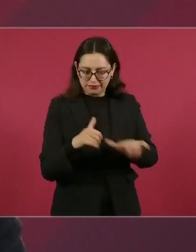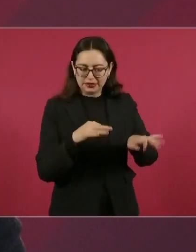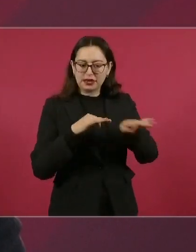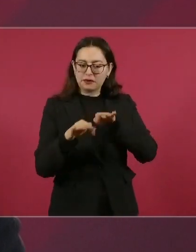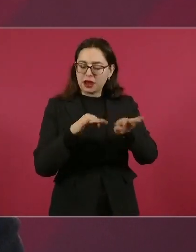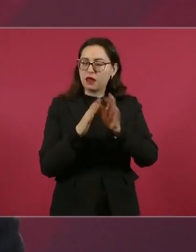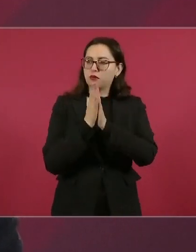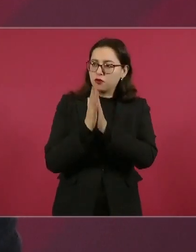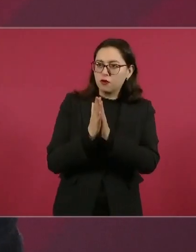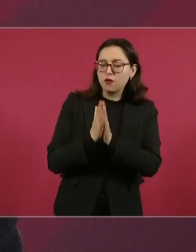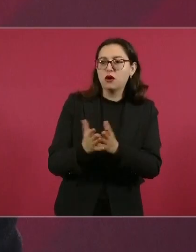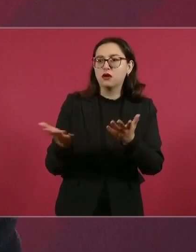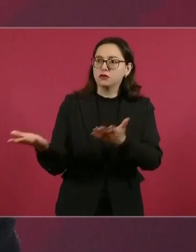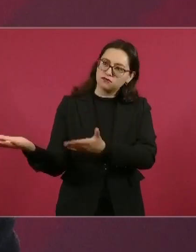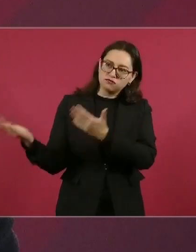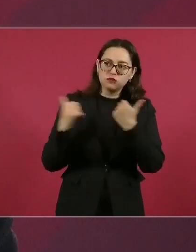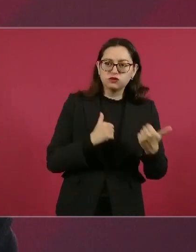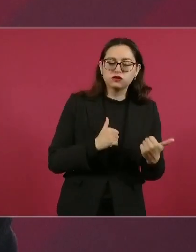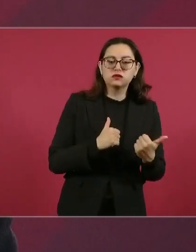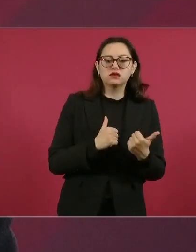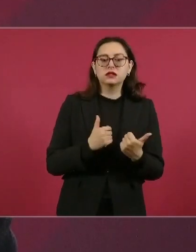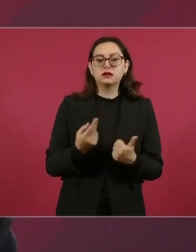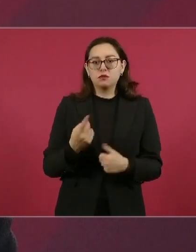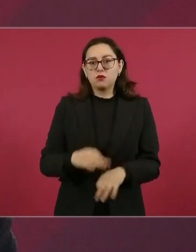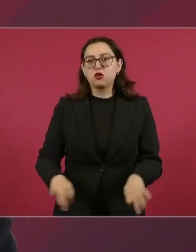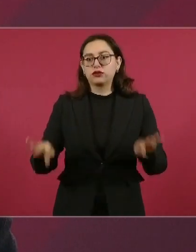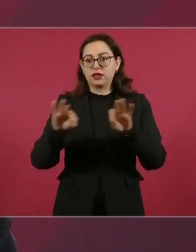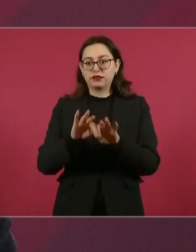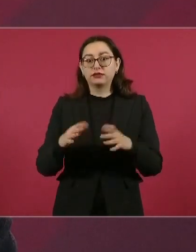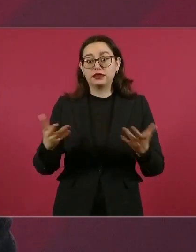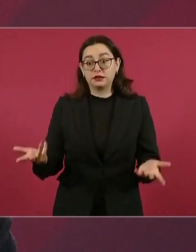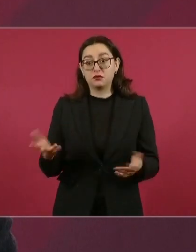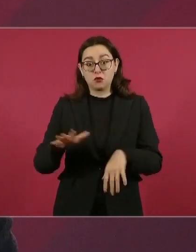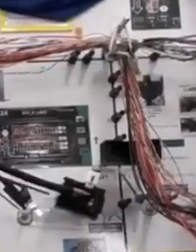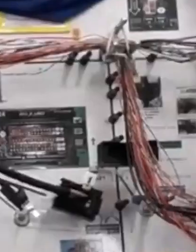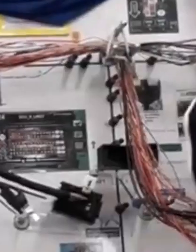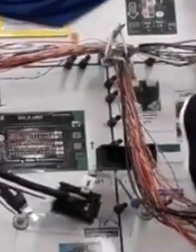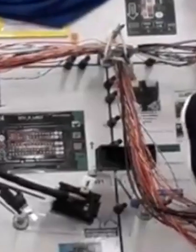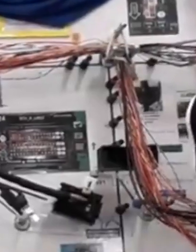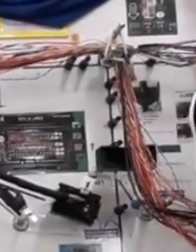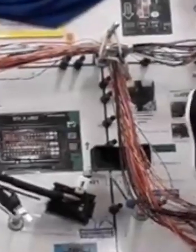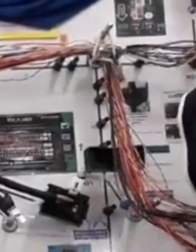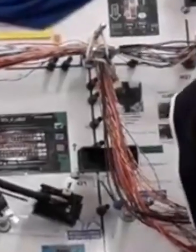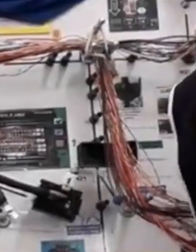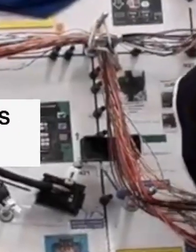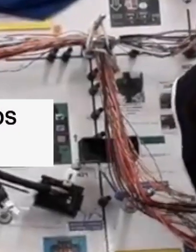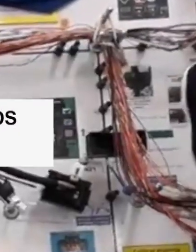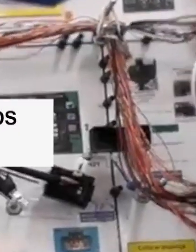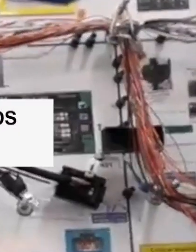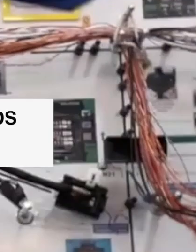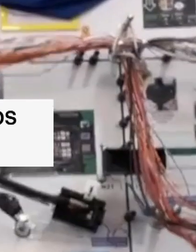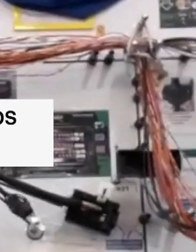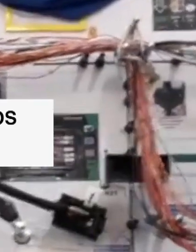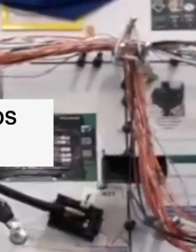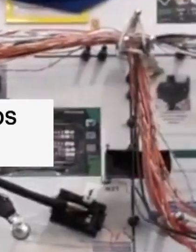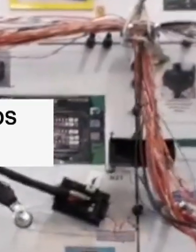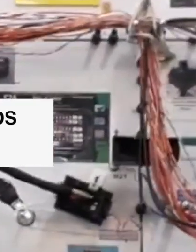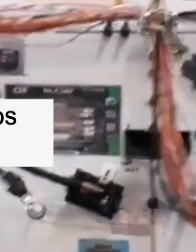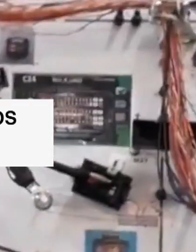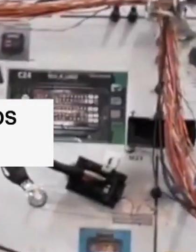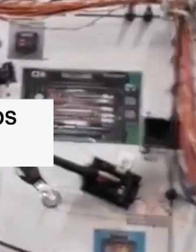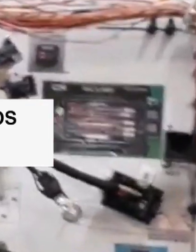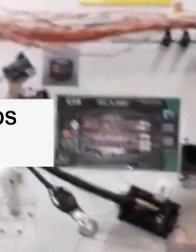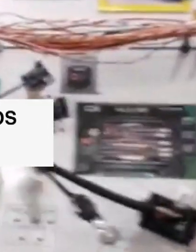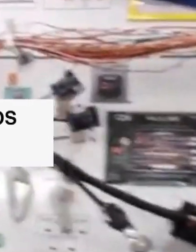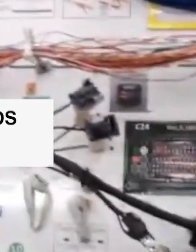inversiones que tengamos este lo que los inversionistas buscan en la frontera norte de México el salario mínimo pasará de